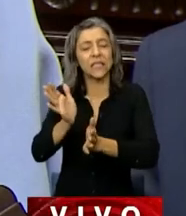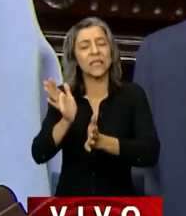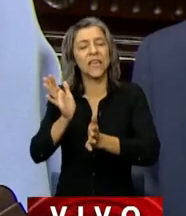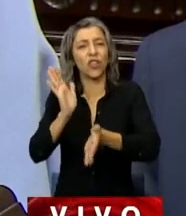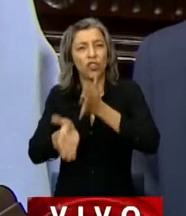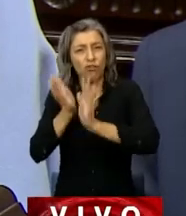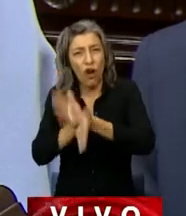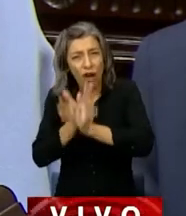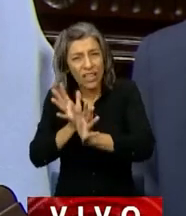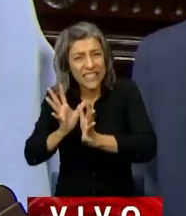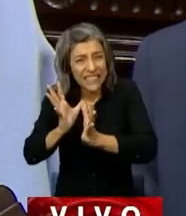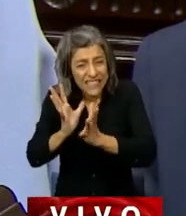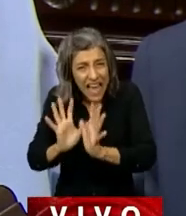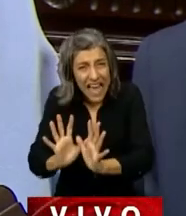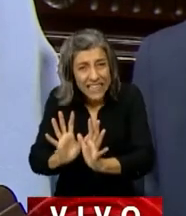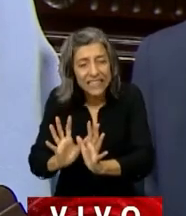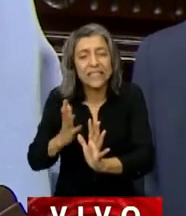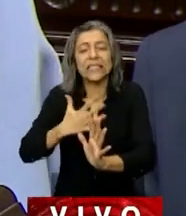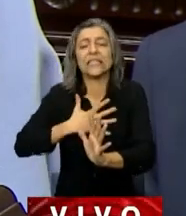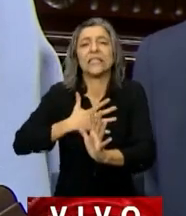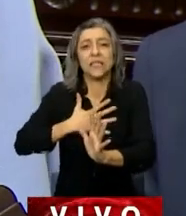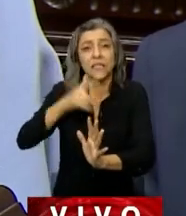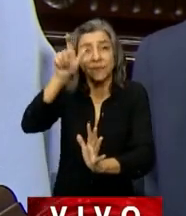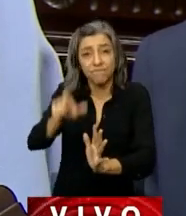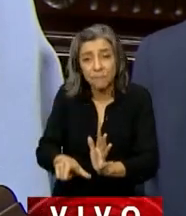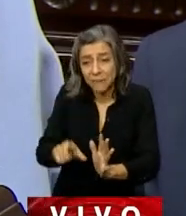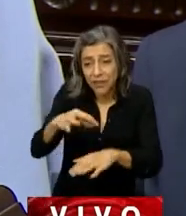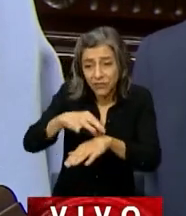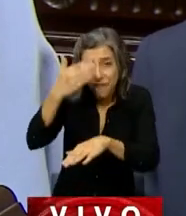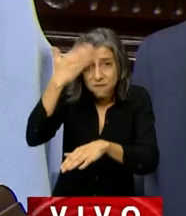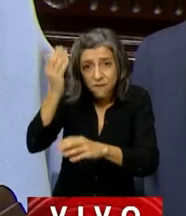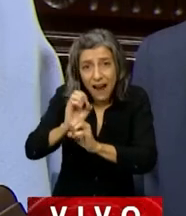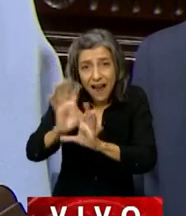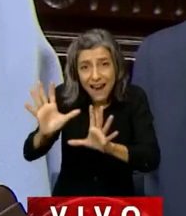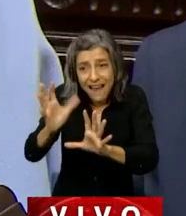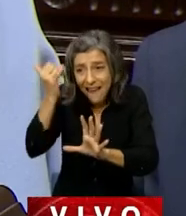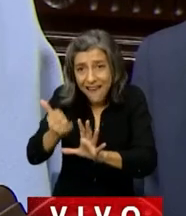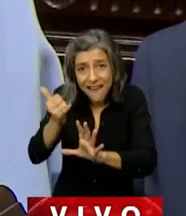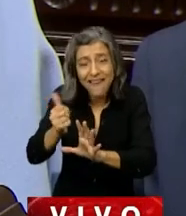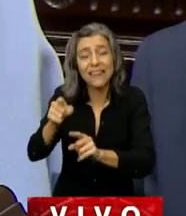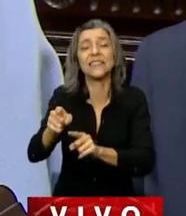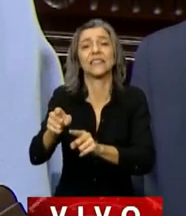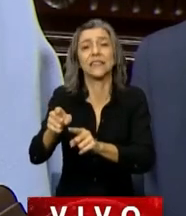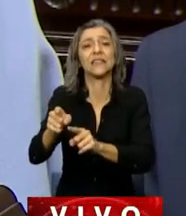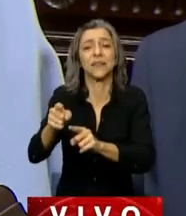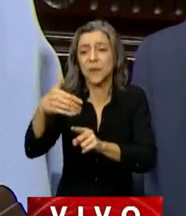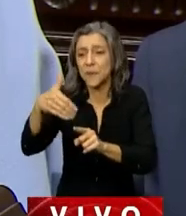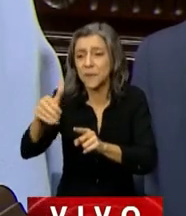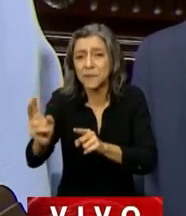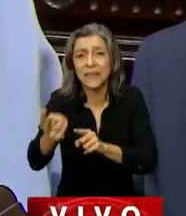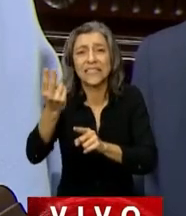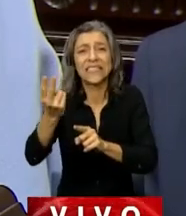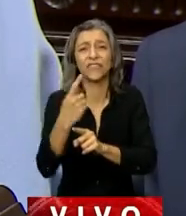sufren cuando hay una enfermedad grave? Y si el final es inevitable, ¿qué